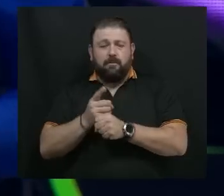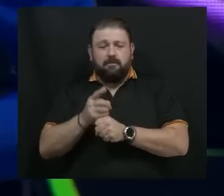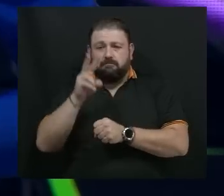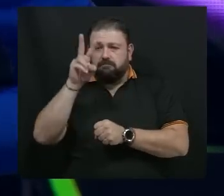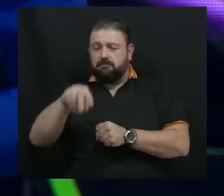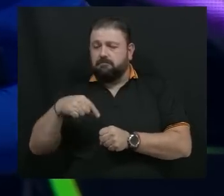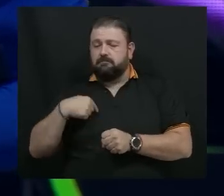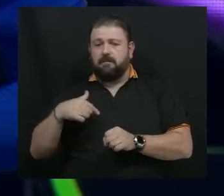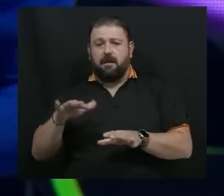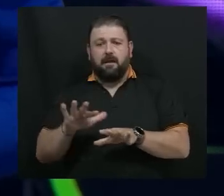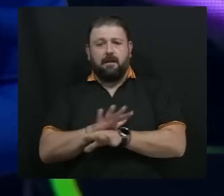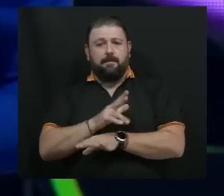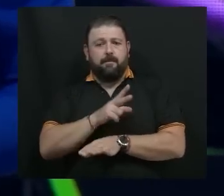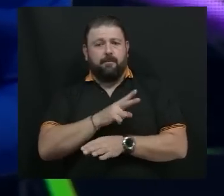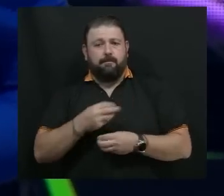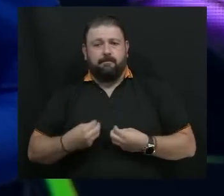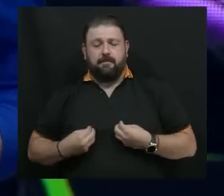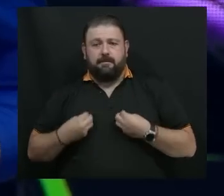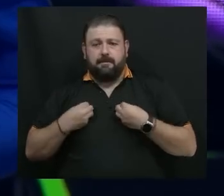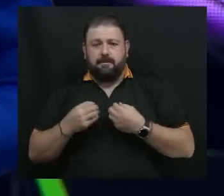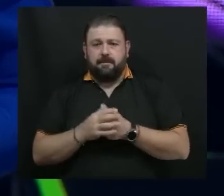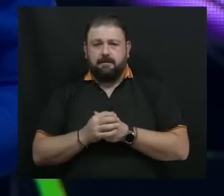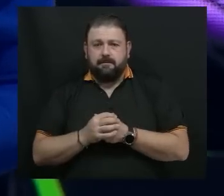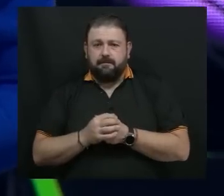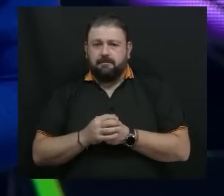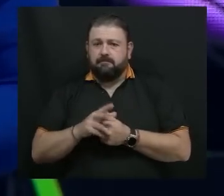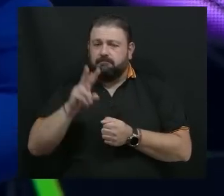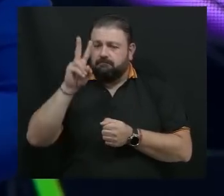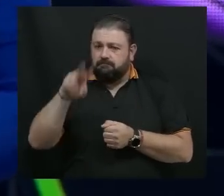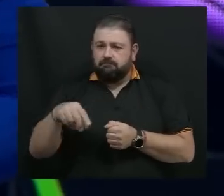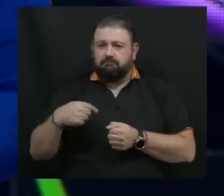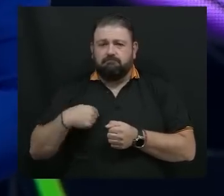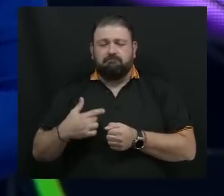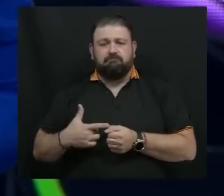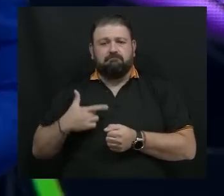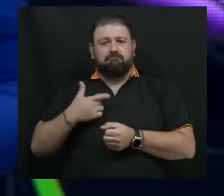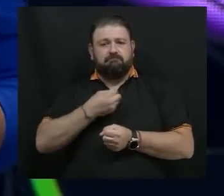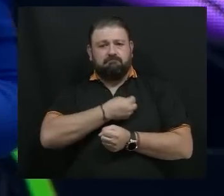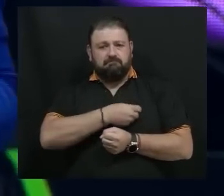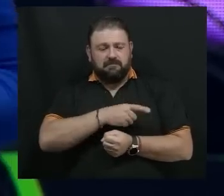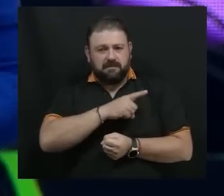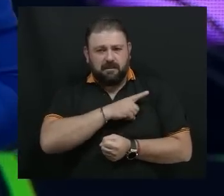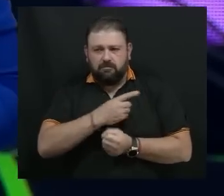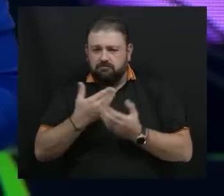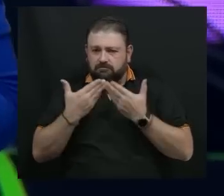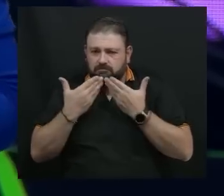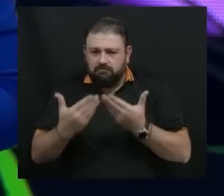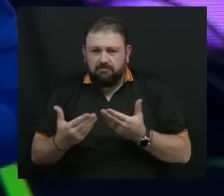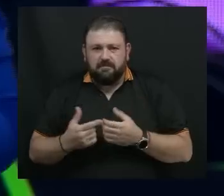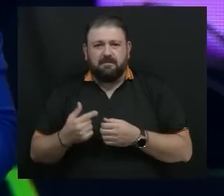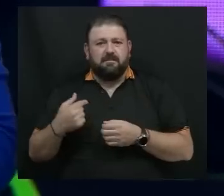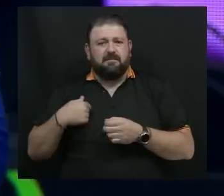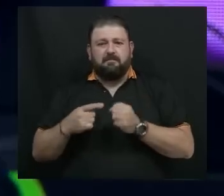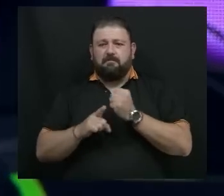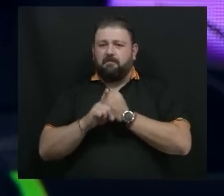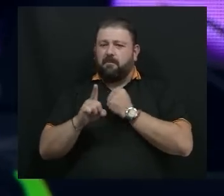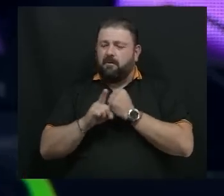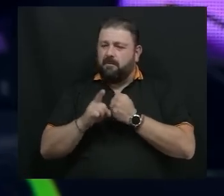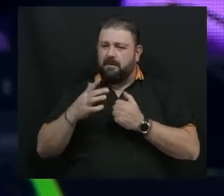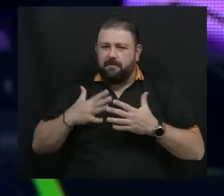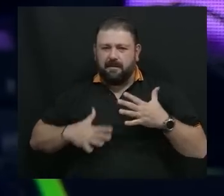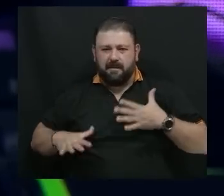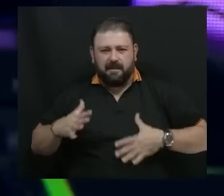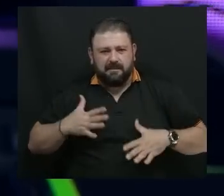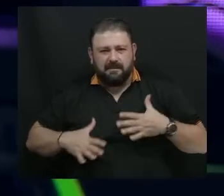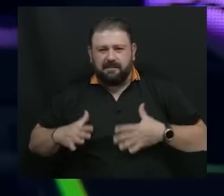vida en todos los ámbitos. En salud, corregí temas digestivos, problemas de cansancio físico o pereza